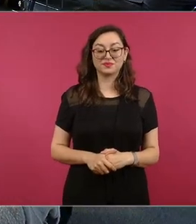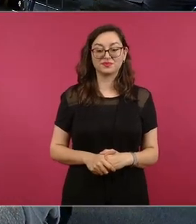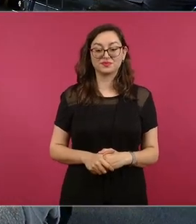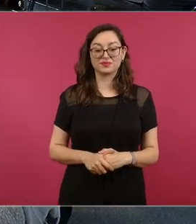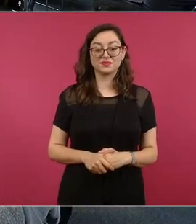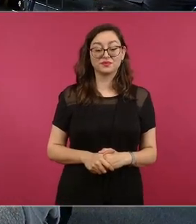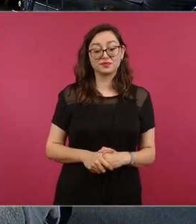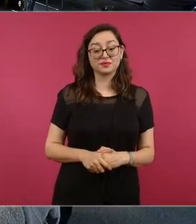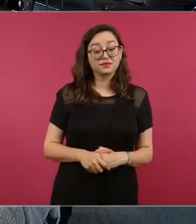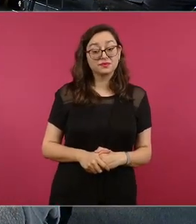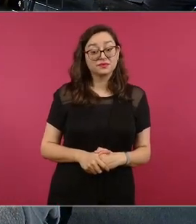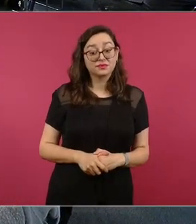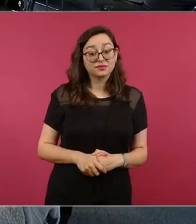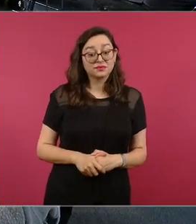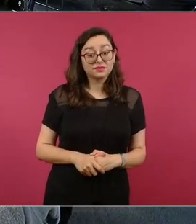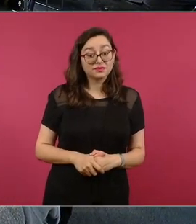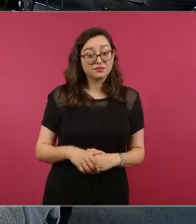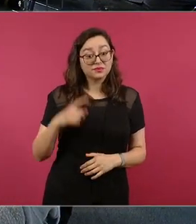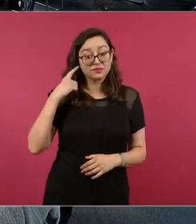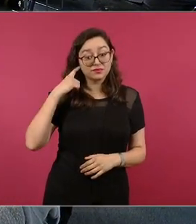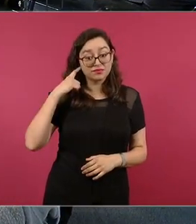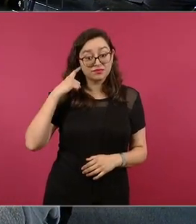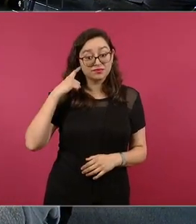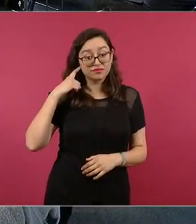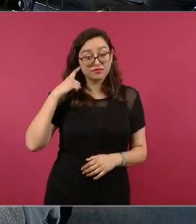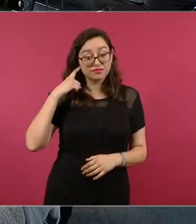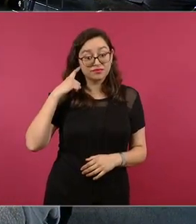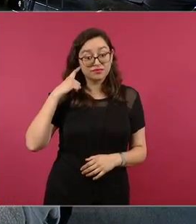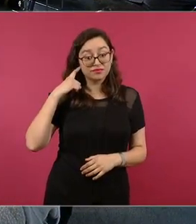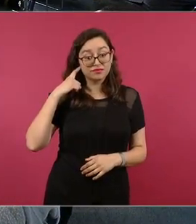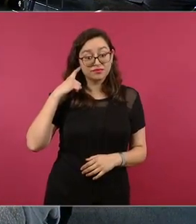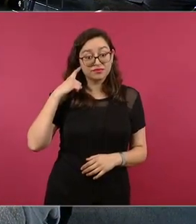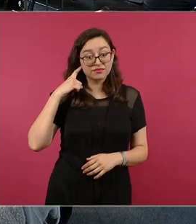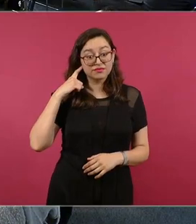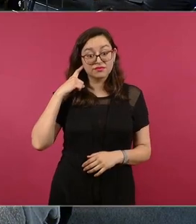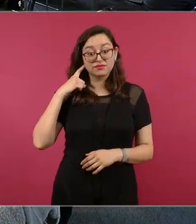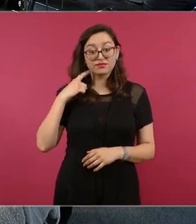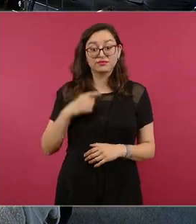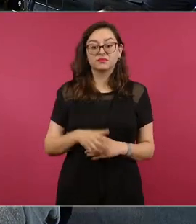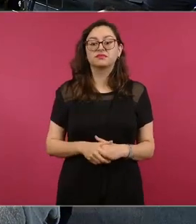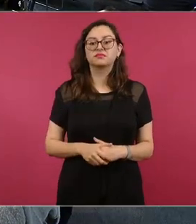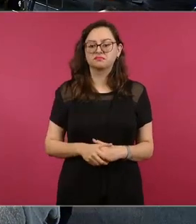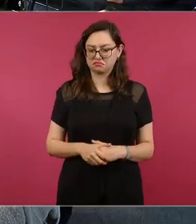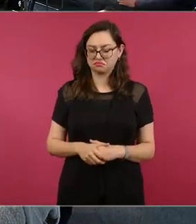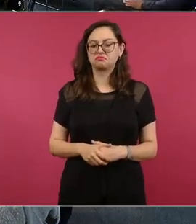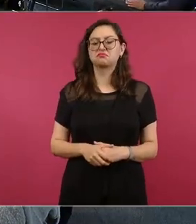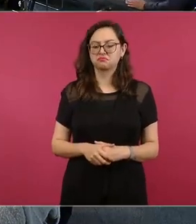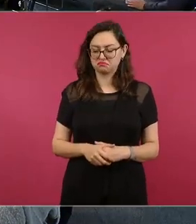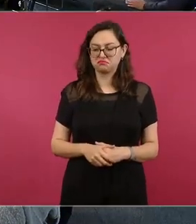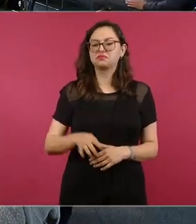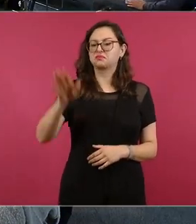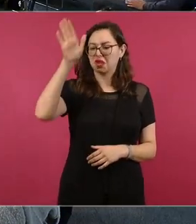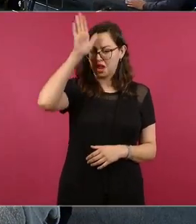como la hora pidió dando al fuego en gaza es algo totalmente de acuerdo